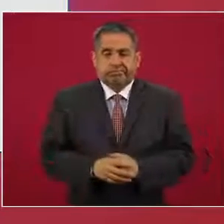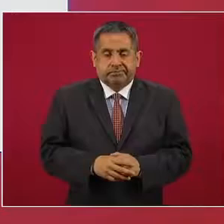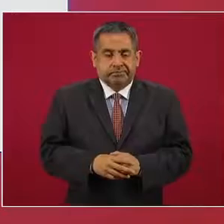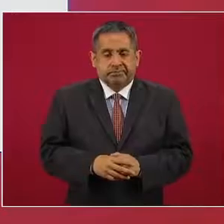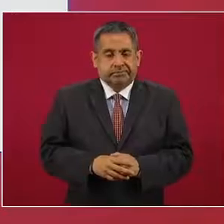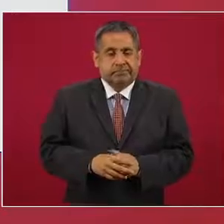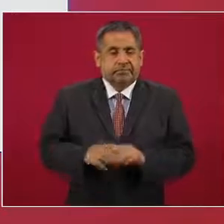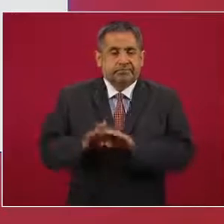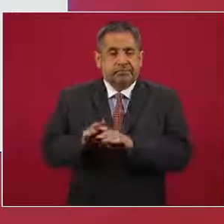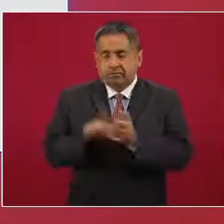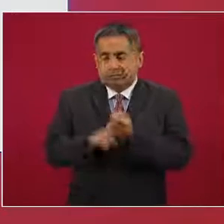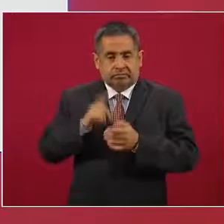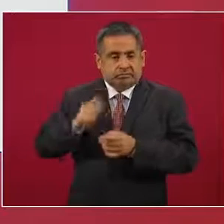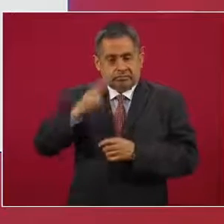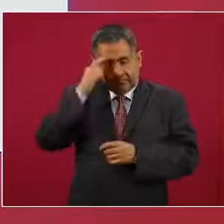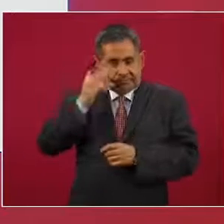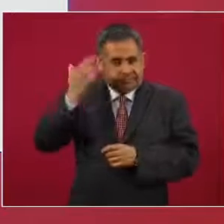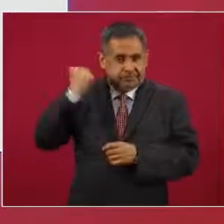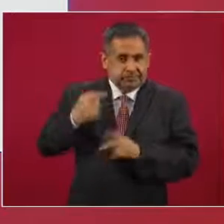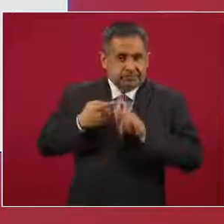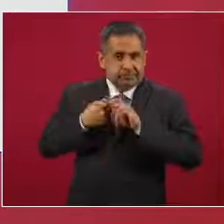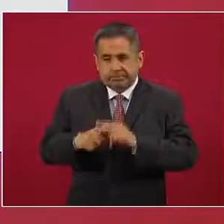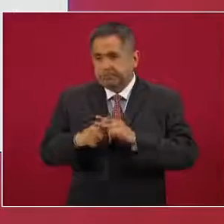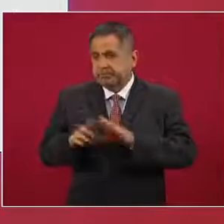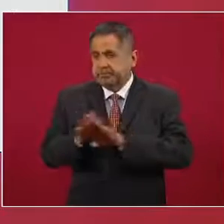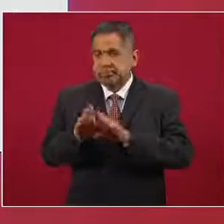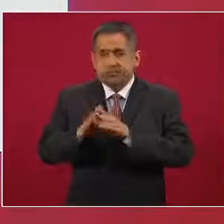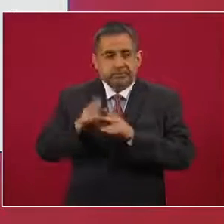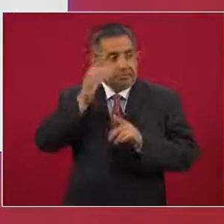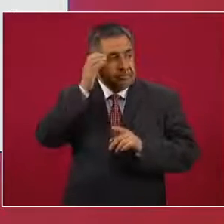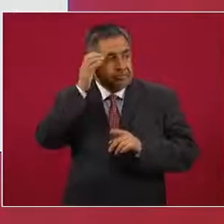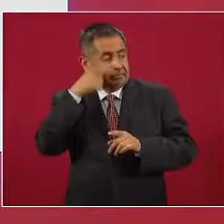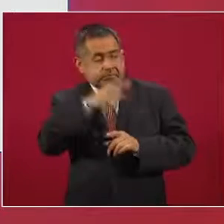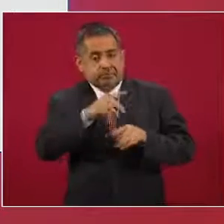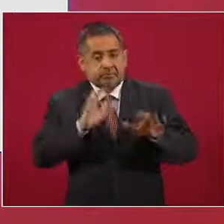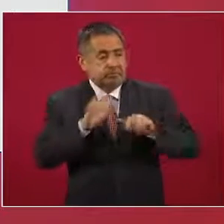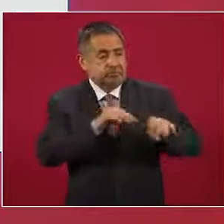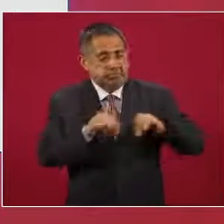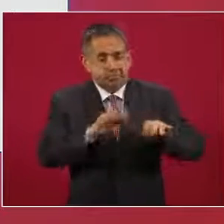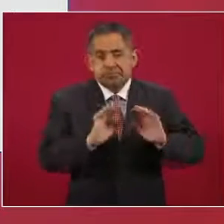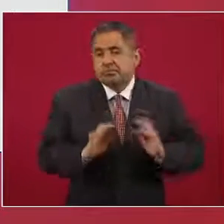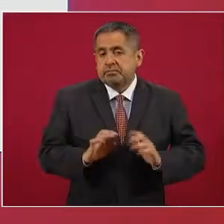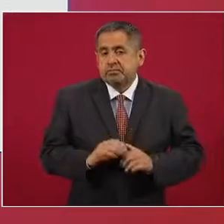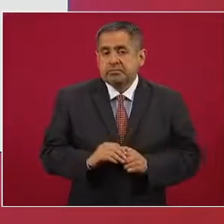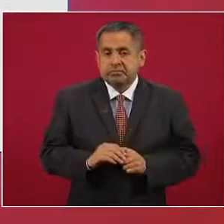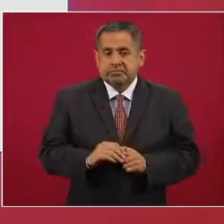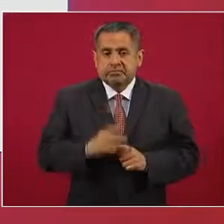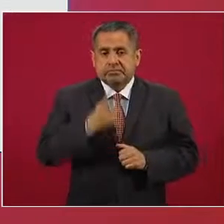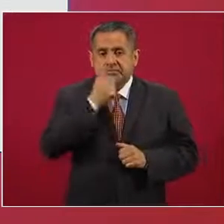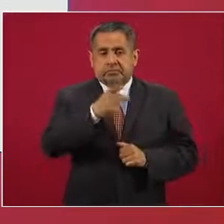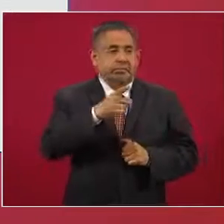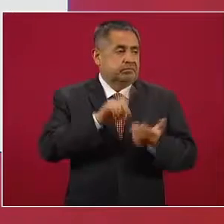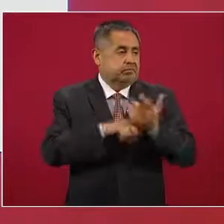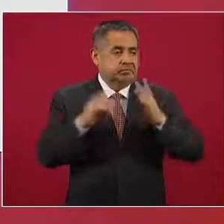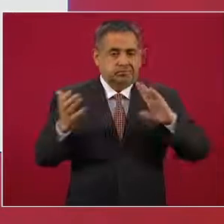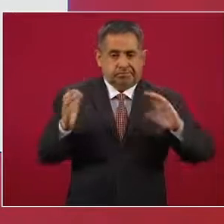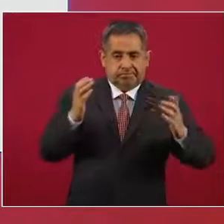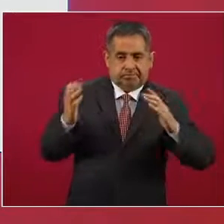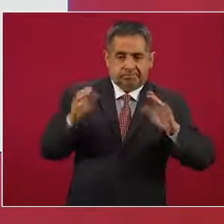Cuando empezó el auge en China, se decía que una ventaja